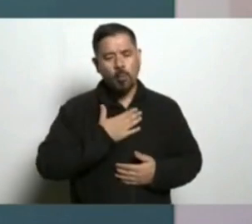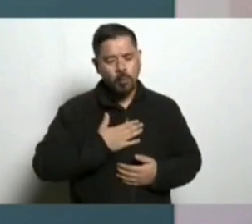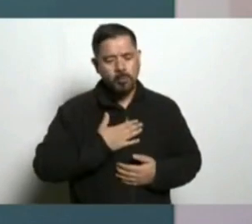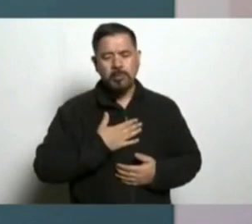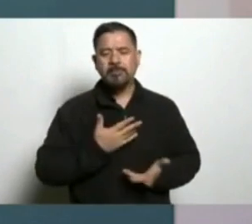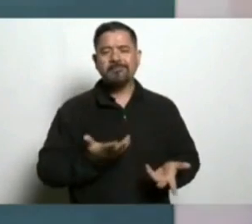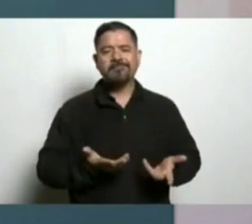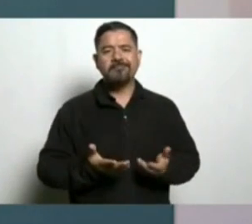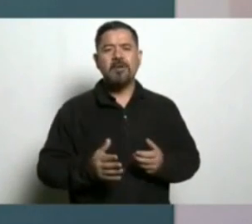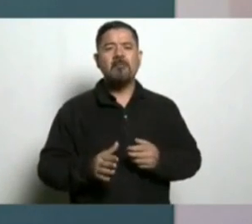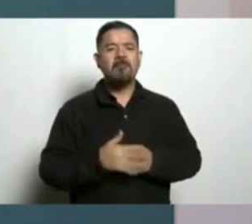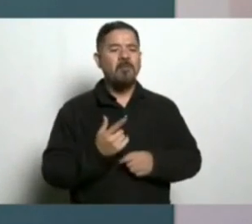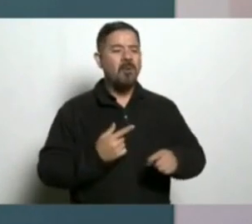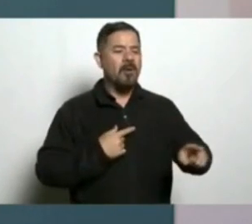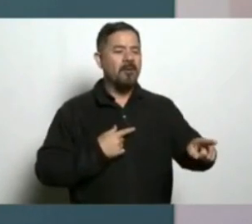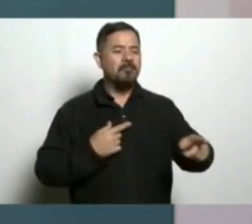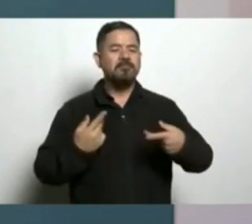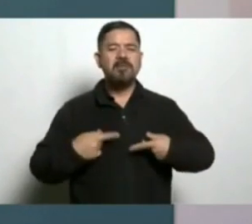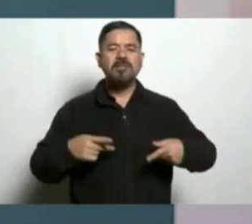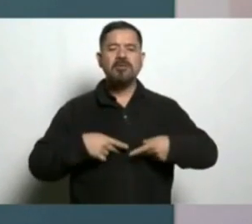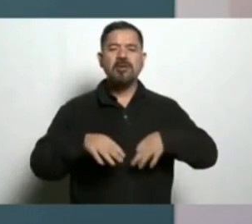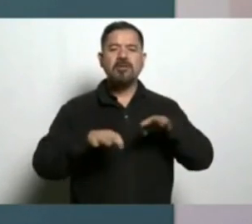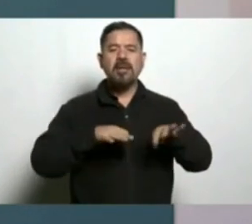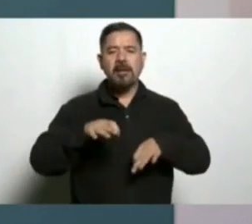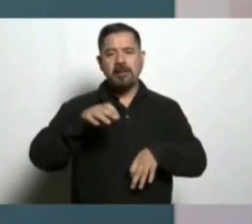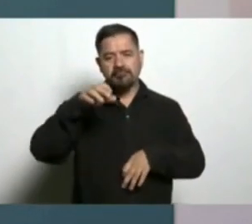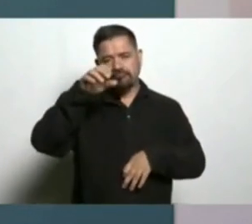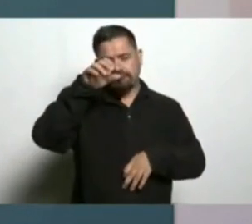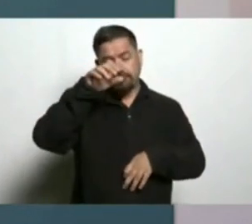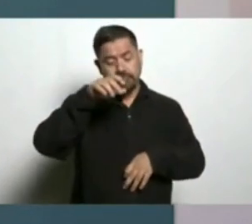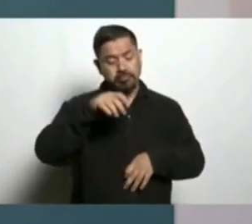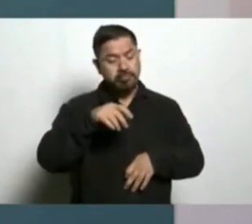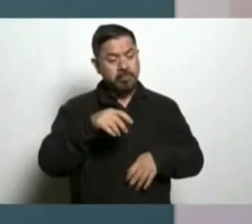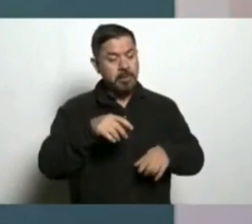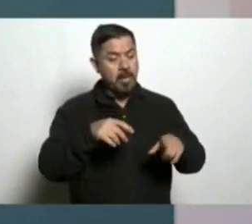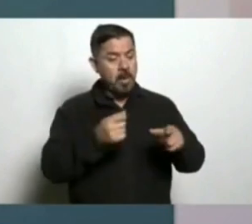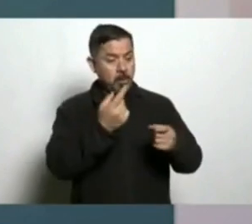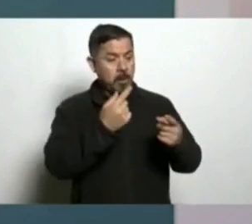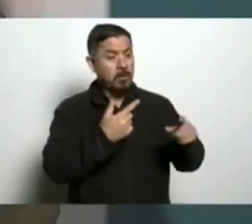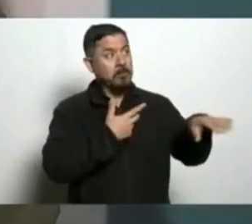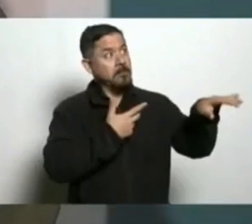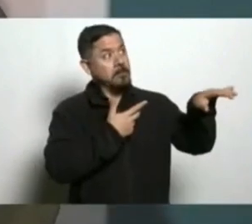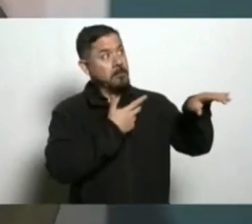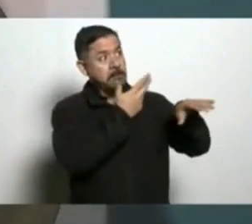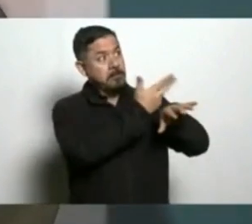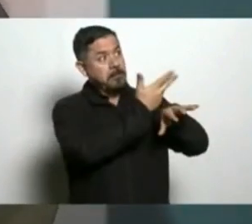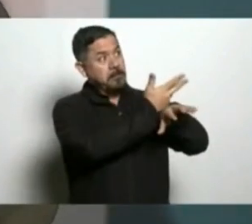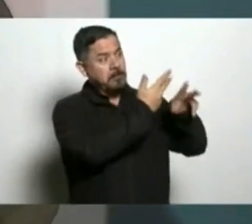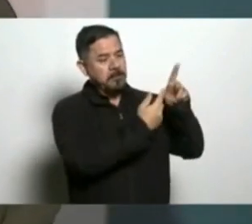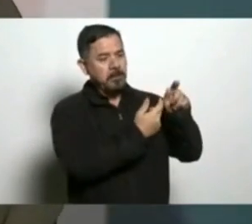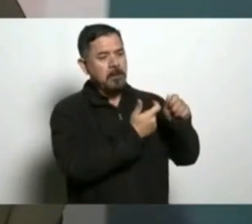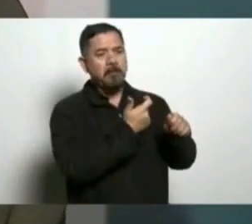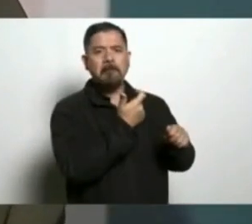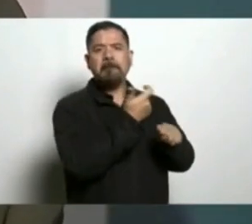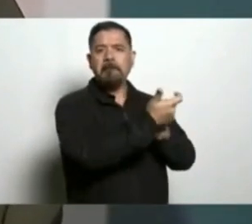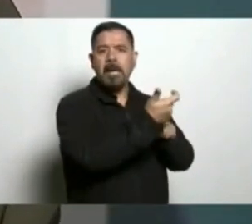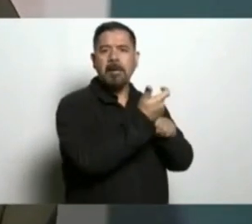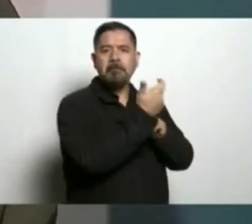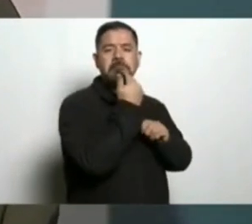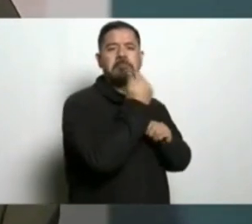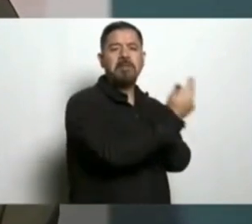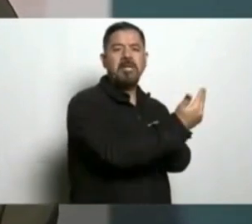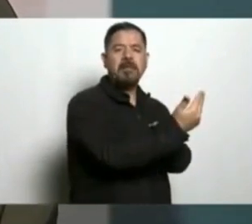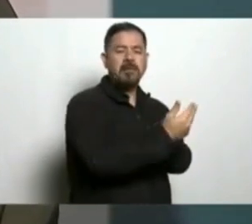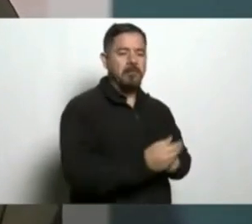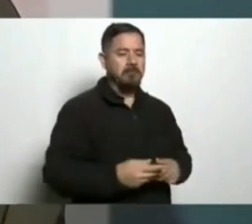había un sueldo para los extranjeros y otro sueldo